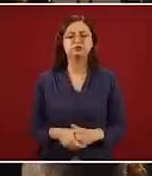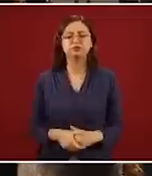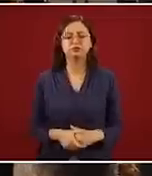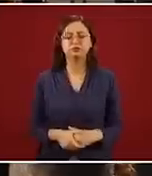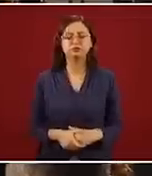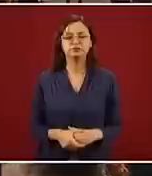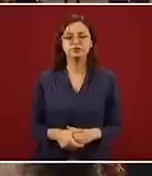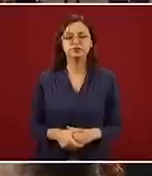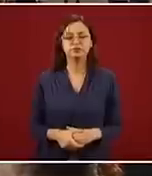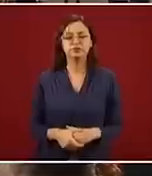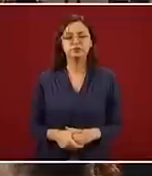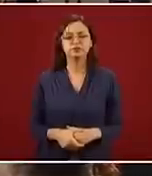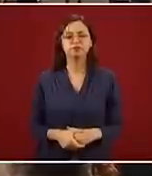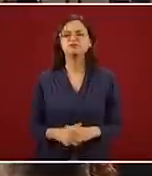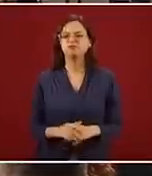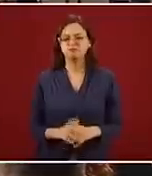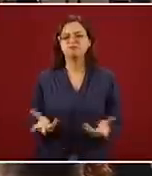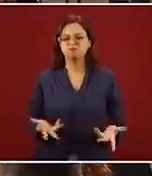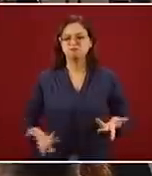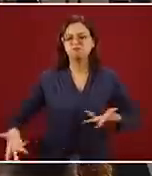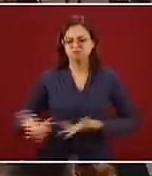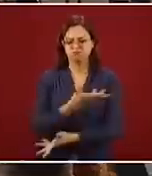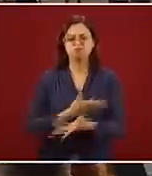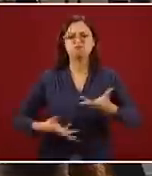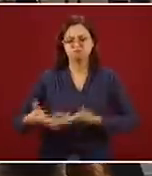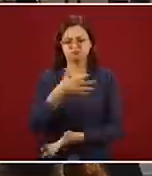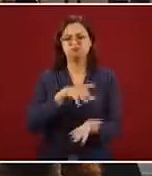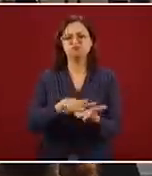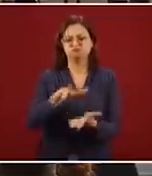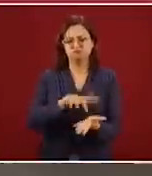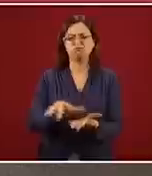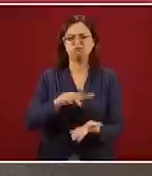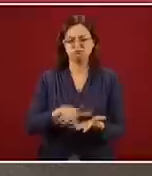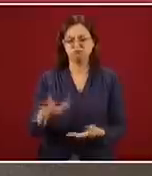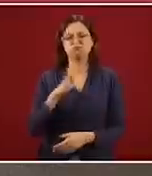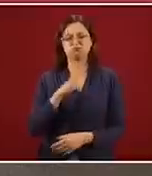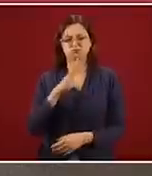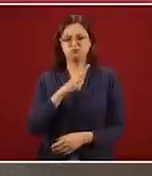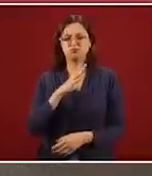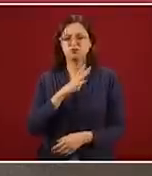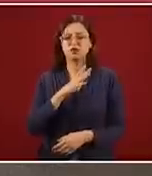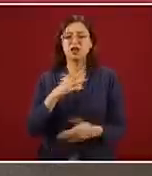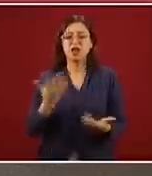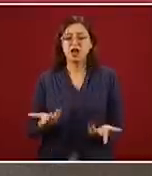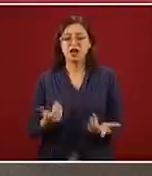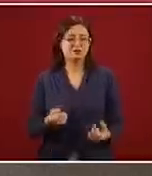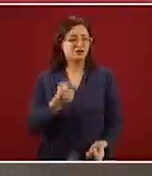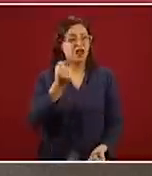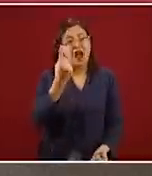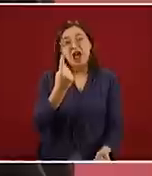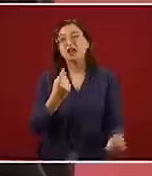y hay cooperación, hay apoyo. En algunos casos todavía hay